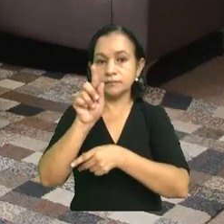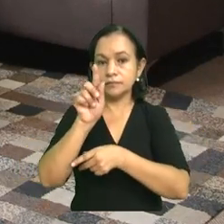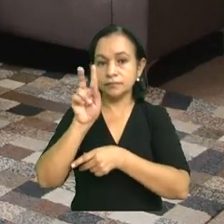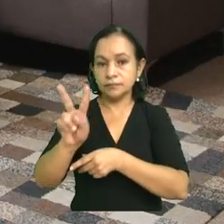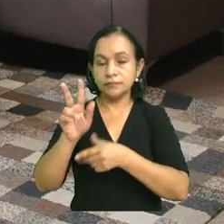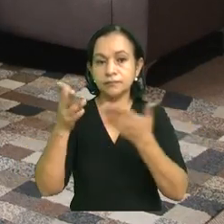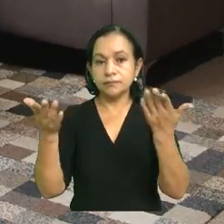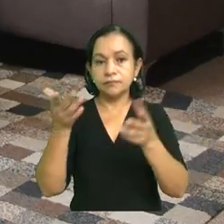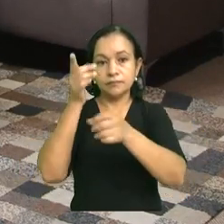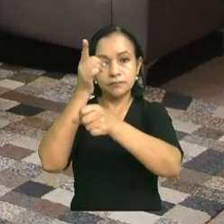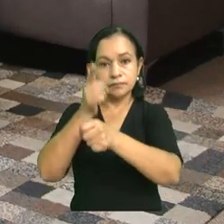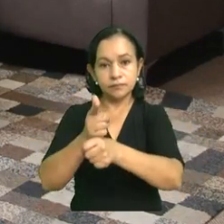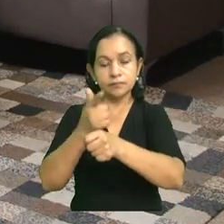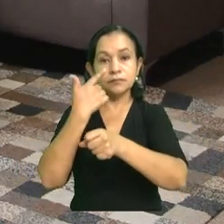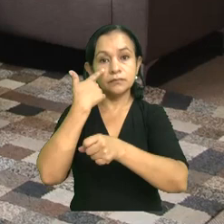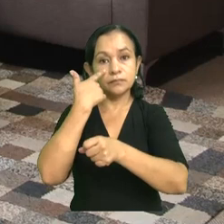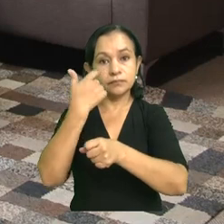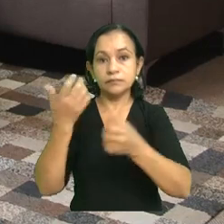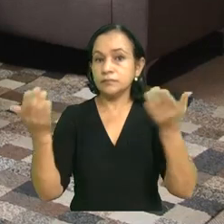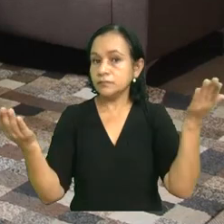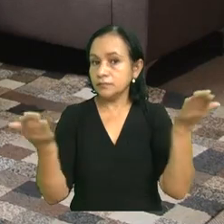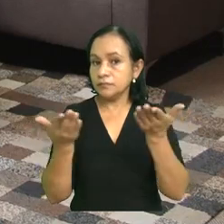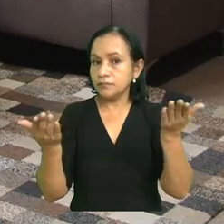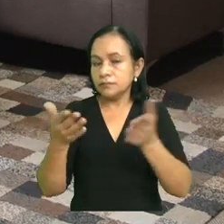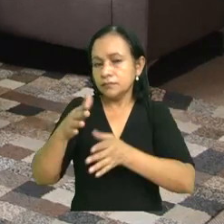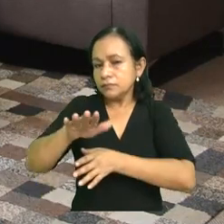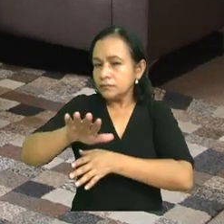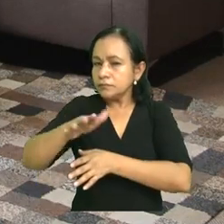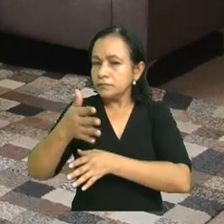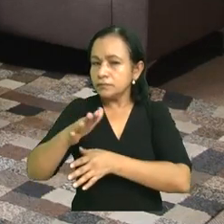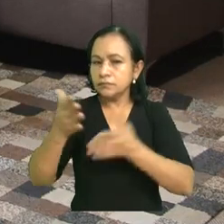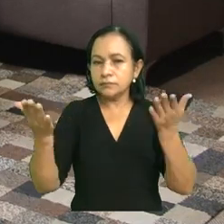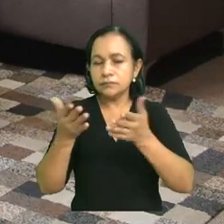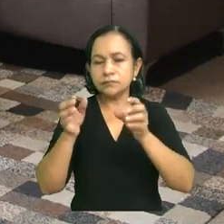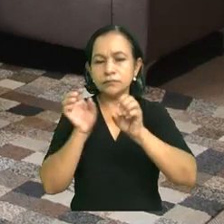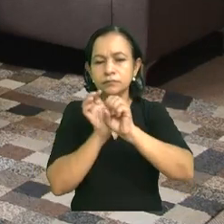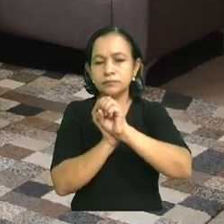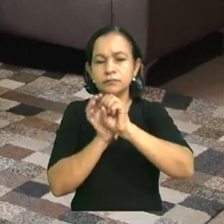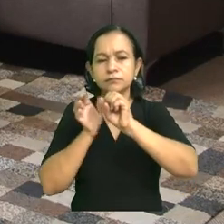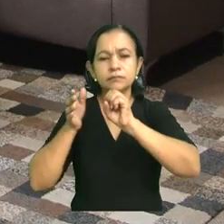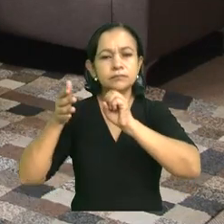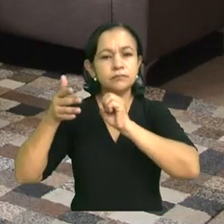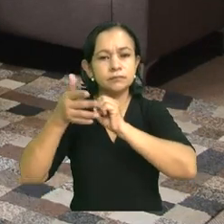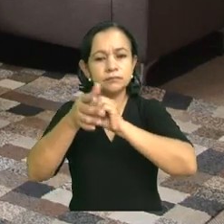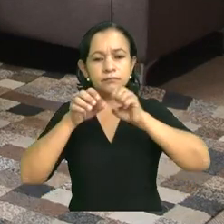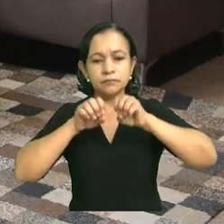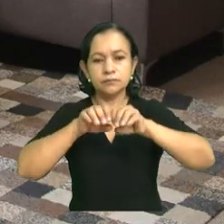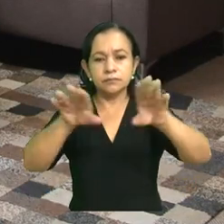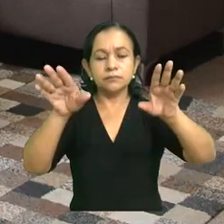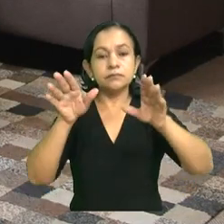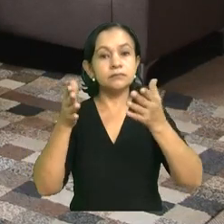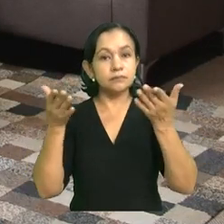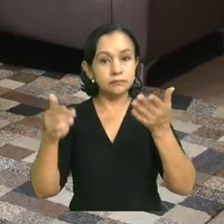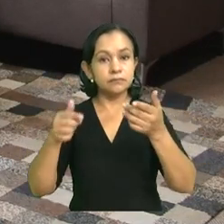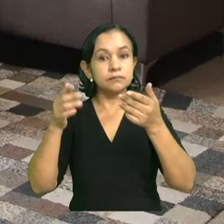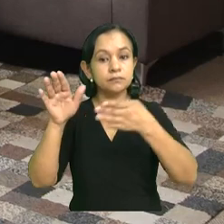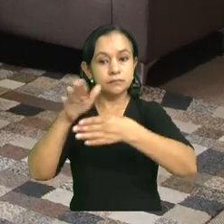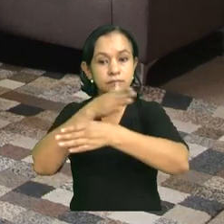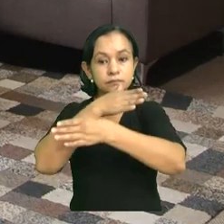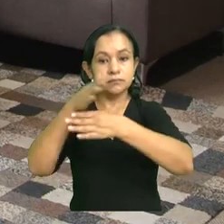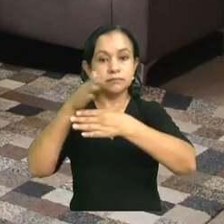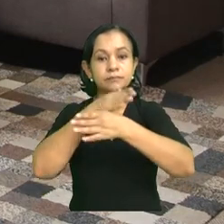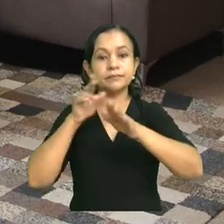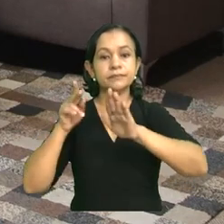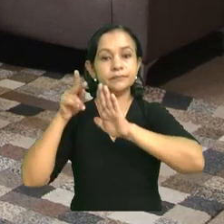precisamente conocemos más o menos cómo se está manejando lo que es la pandemia global ocasionada por el coronavirus en distintos